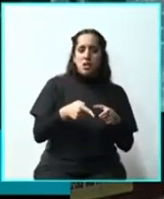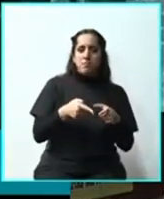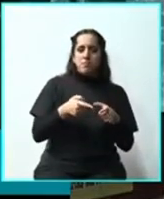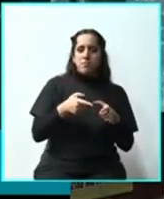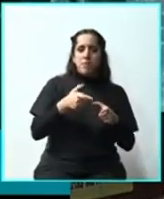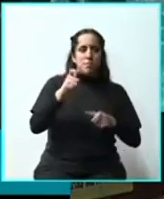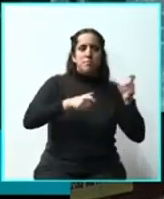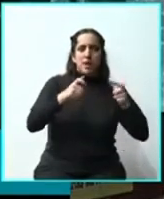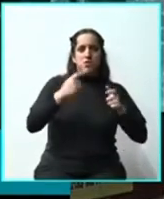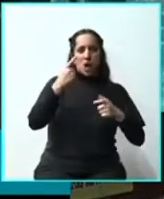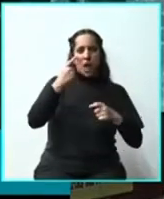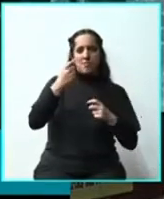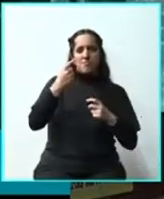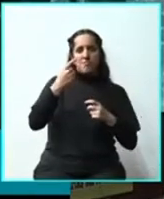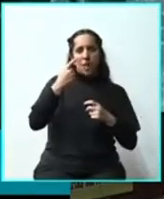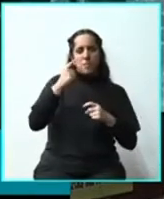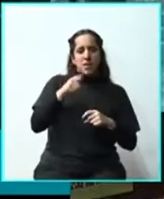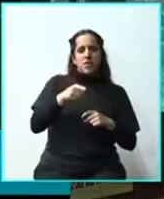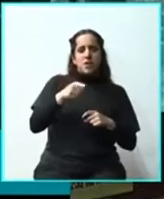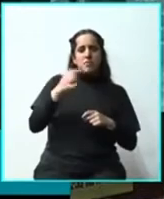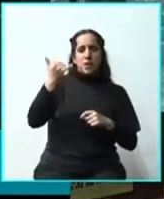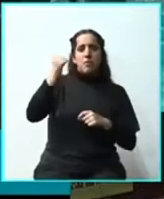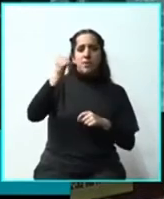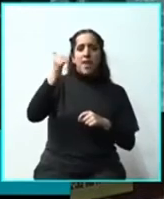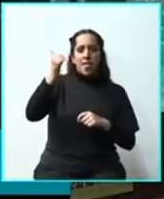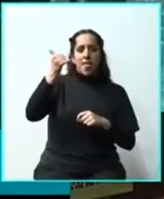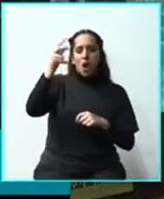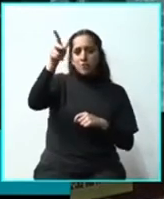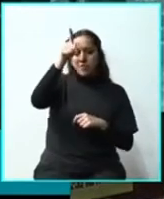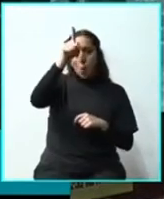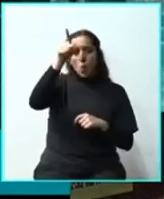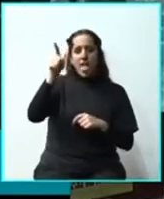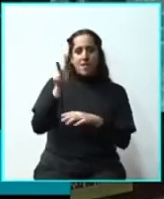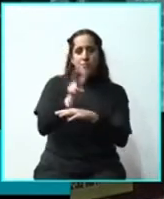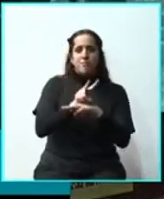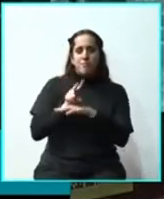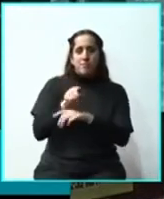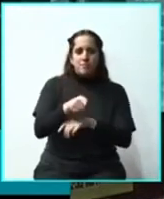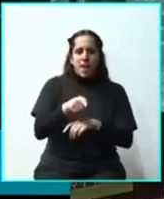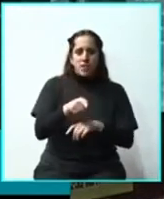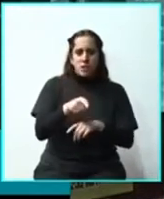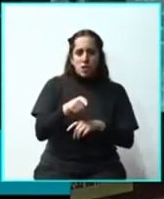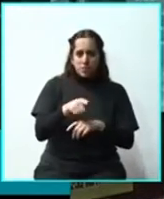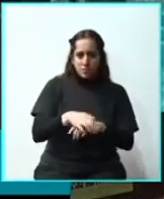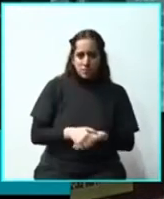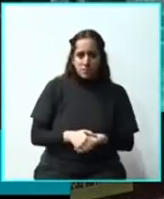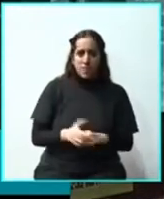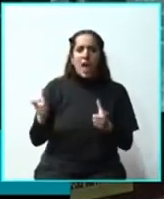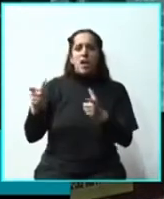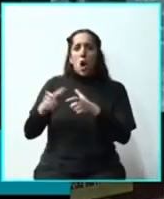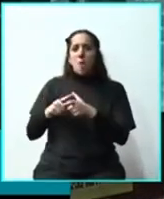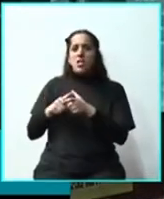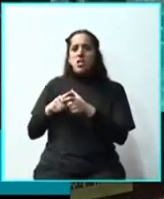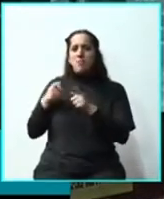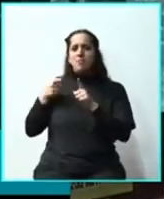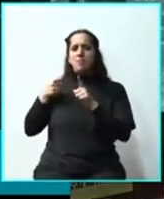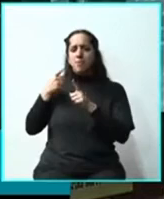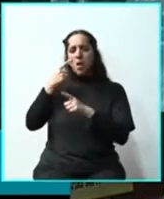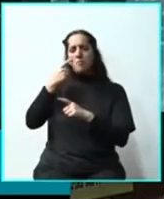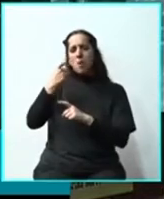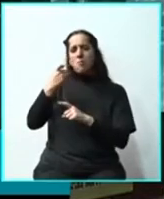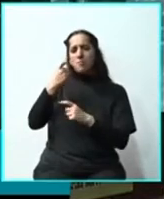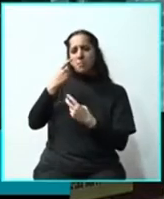seguimiento de los sistemas de videovigilancia, que nada tiene que ver con la comisión de seguimiento del